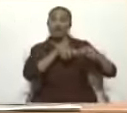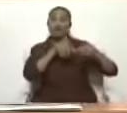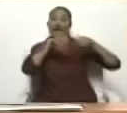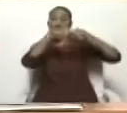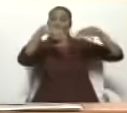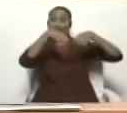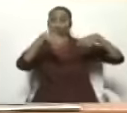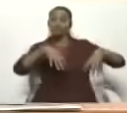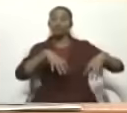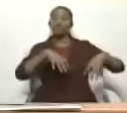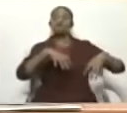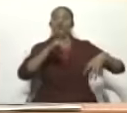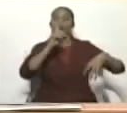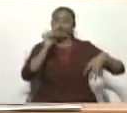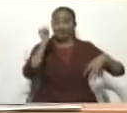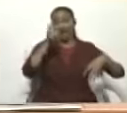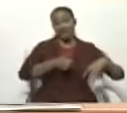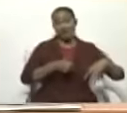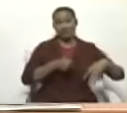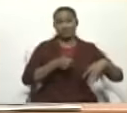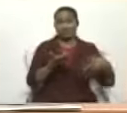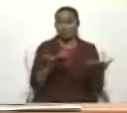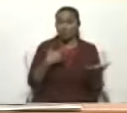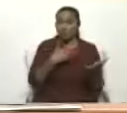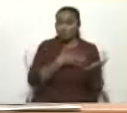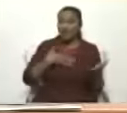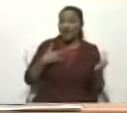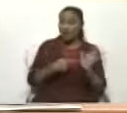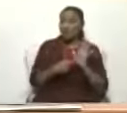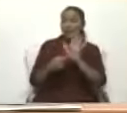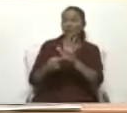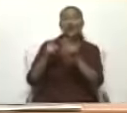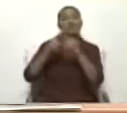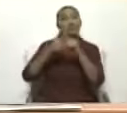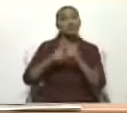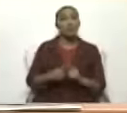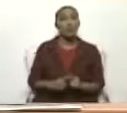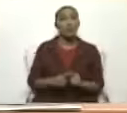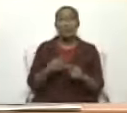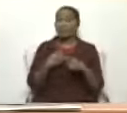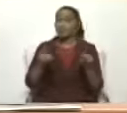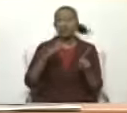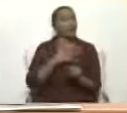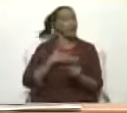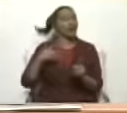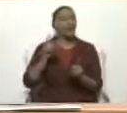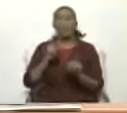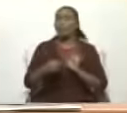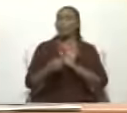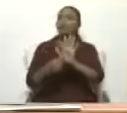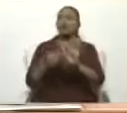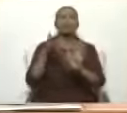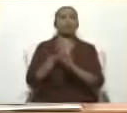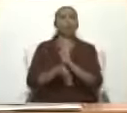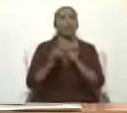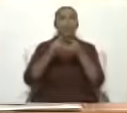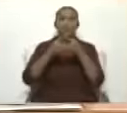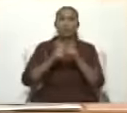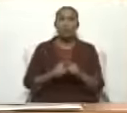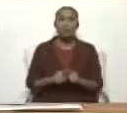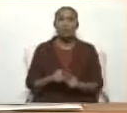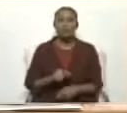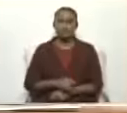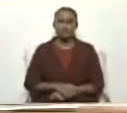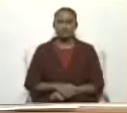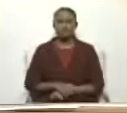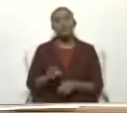números. Provoca mostrarlos. En verdad provoca mostrarlos, pero no queremos desmoralizar a nadie. Le voy a mostrar así. Ah, ya